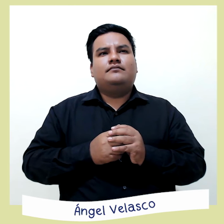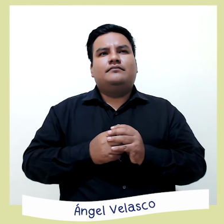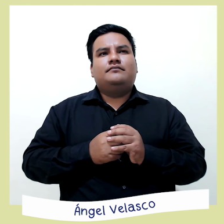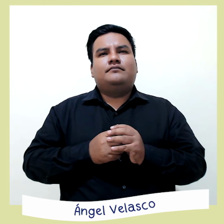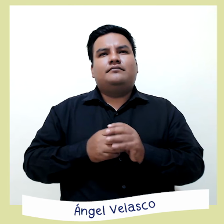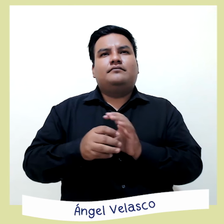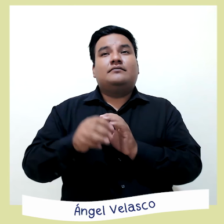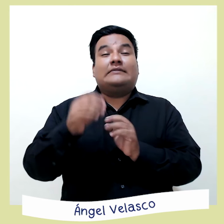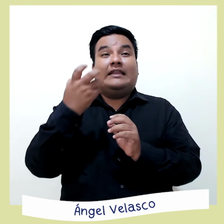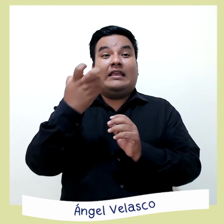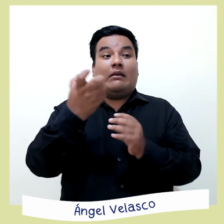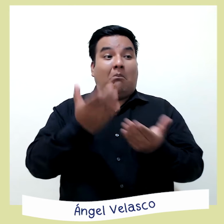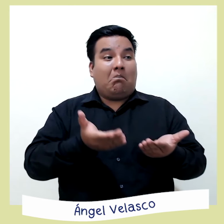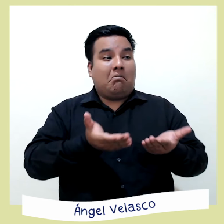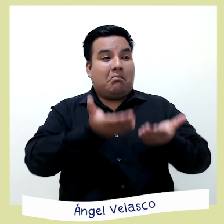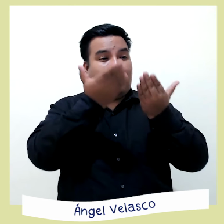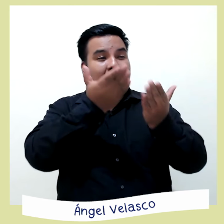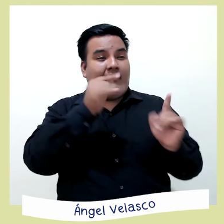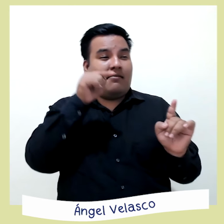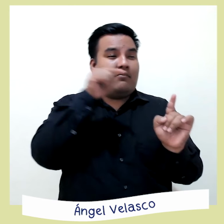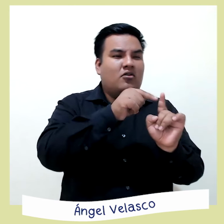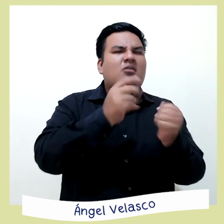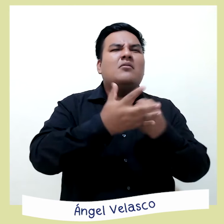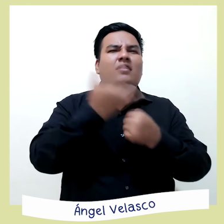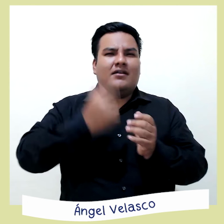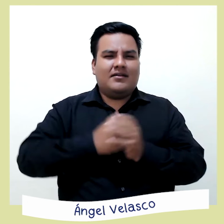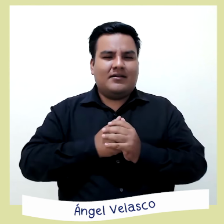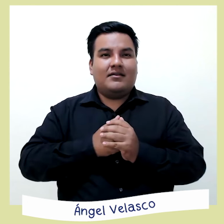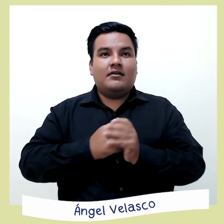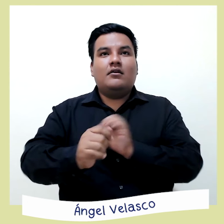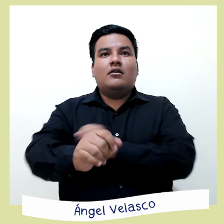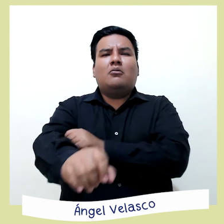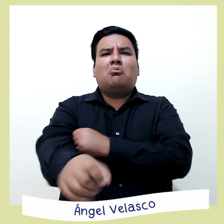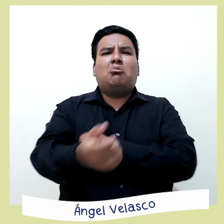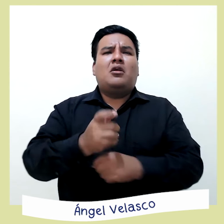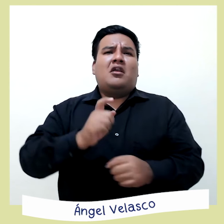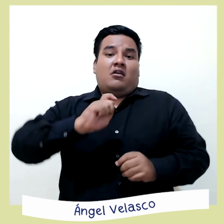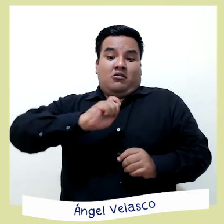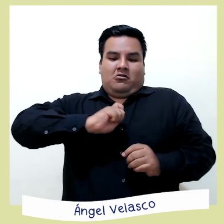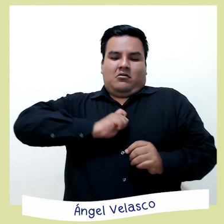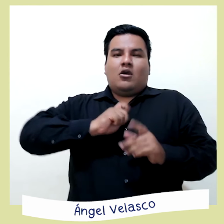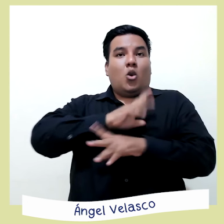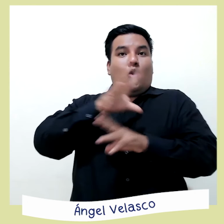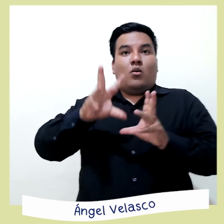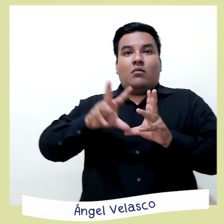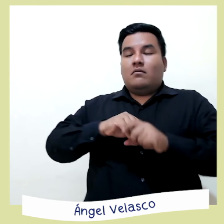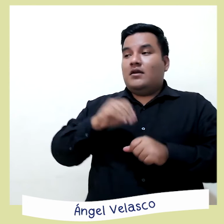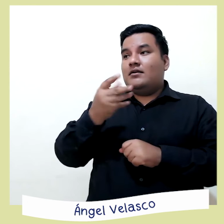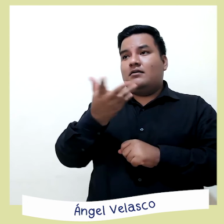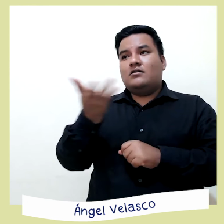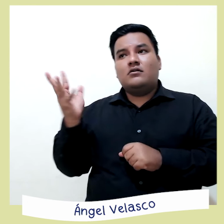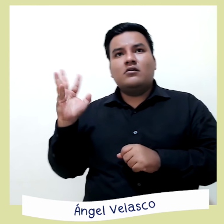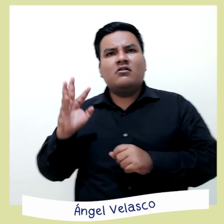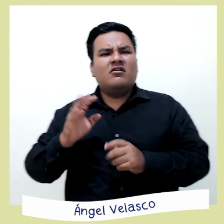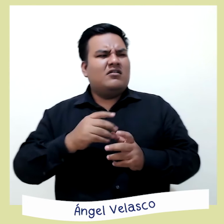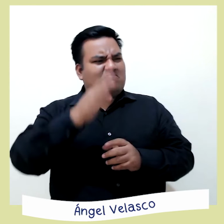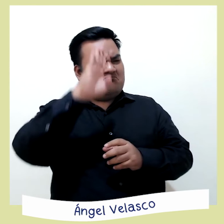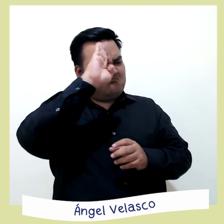Bueno, ya lo mencioné en lo anterior, y sobre todo, este, es, es